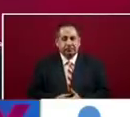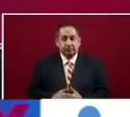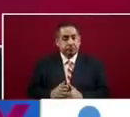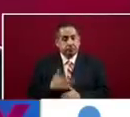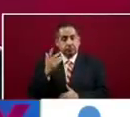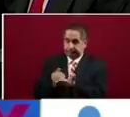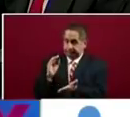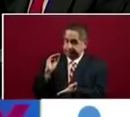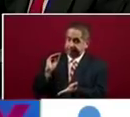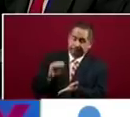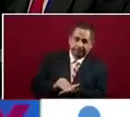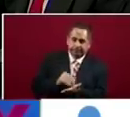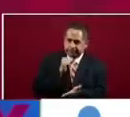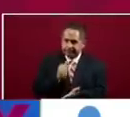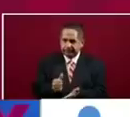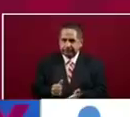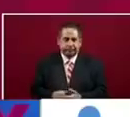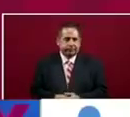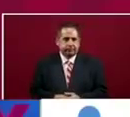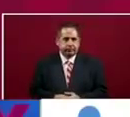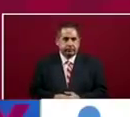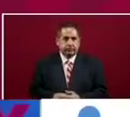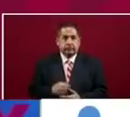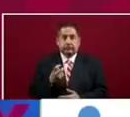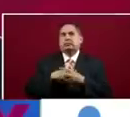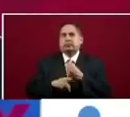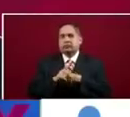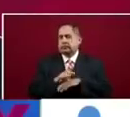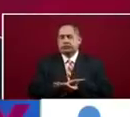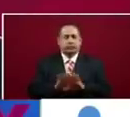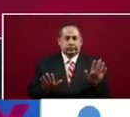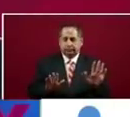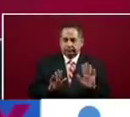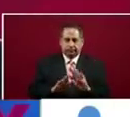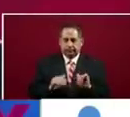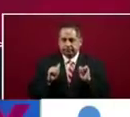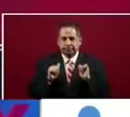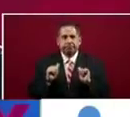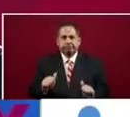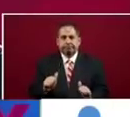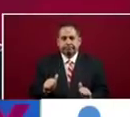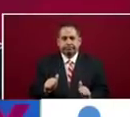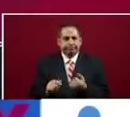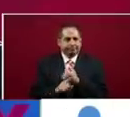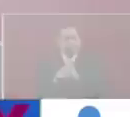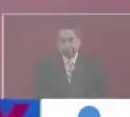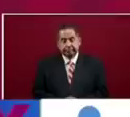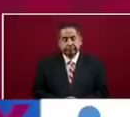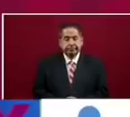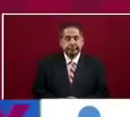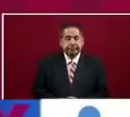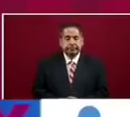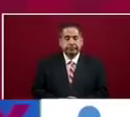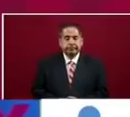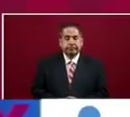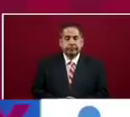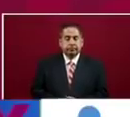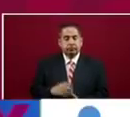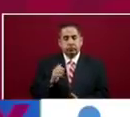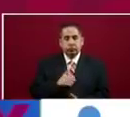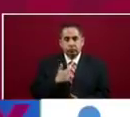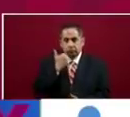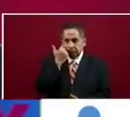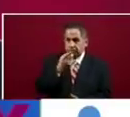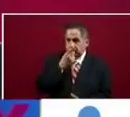porque evitamos una crisis económica, financiera. Y quiero